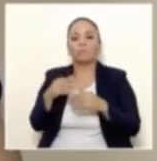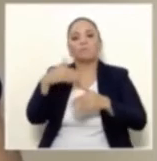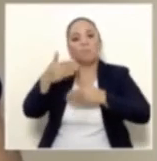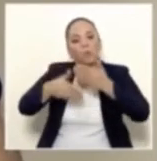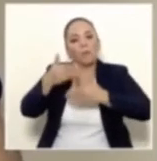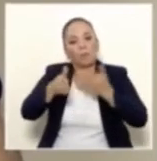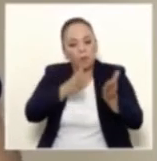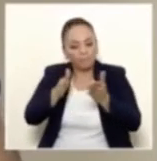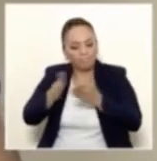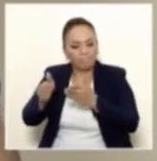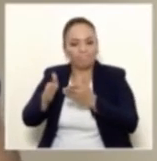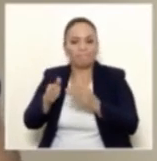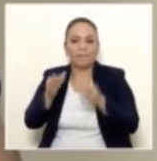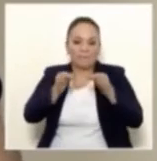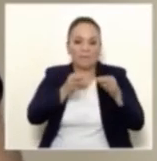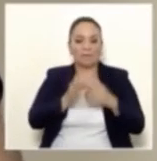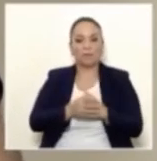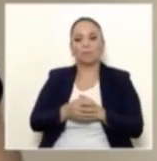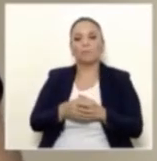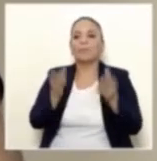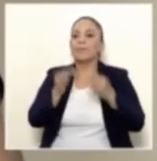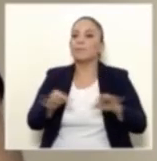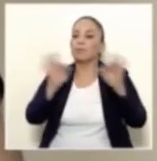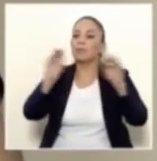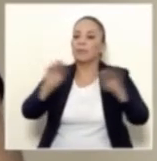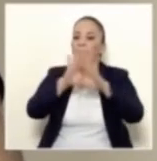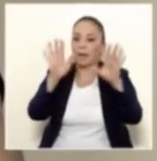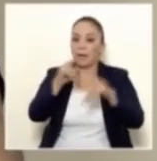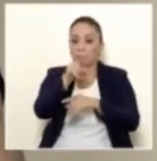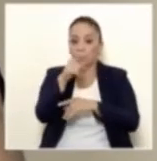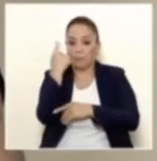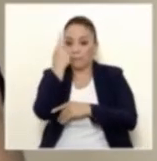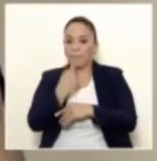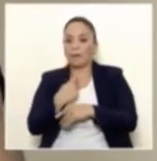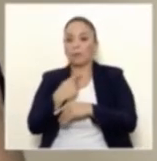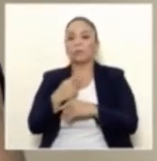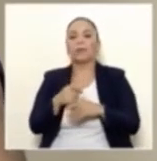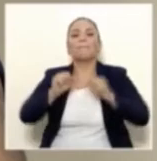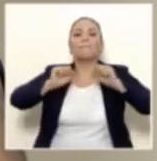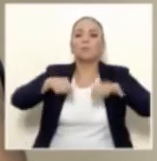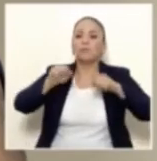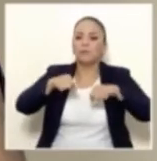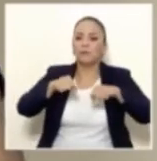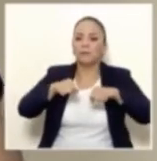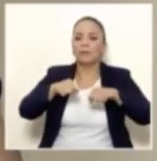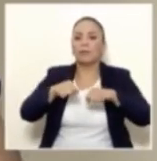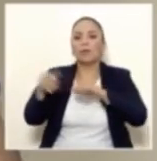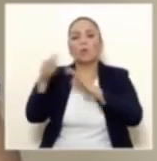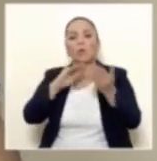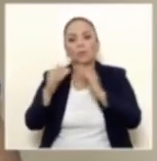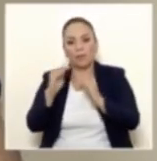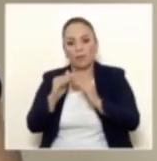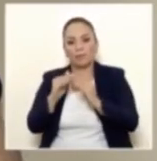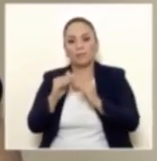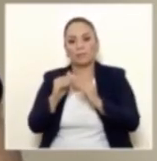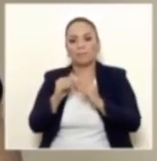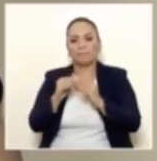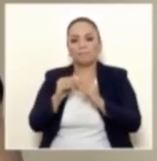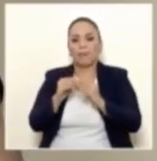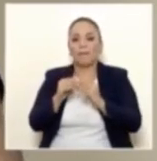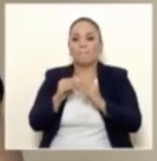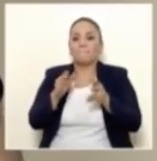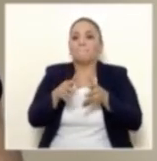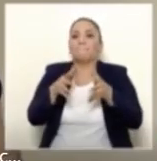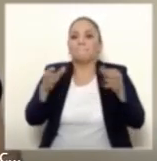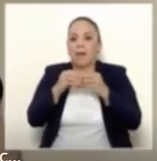logística importante también aclarar aprovechando la pregunta que es muy posible que estas comunidades se amplíen es